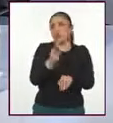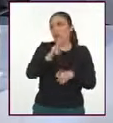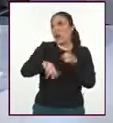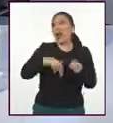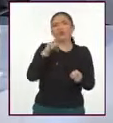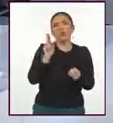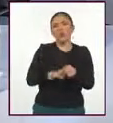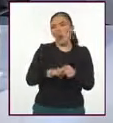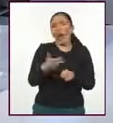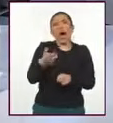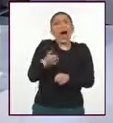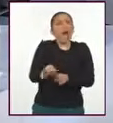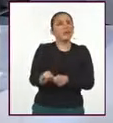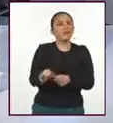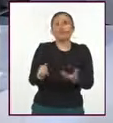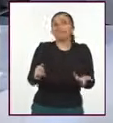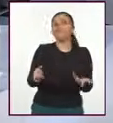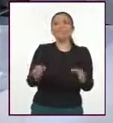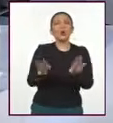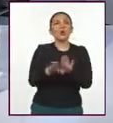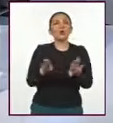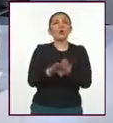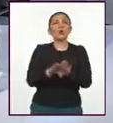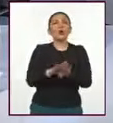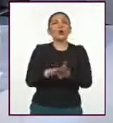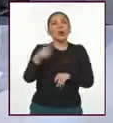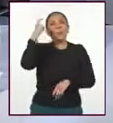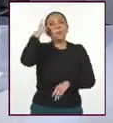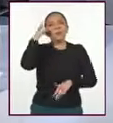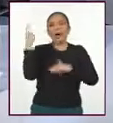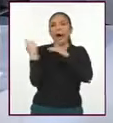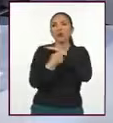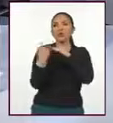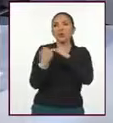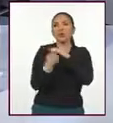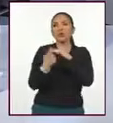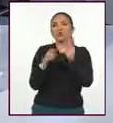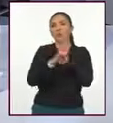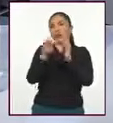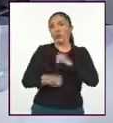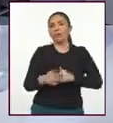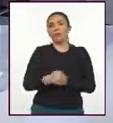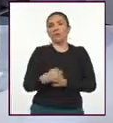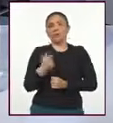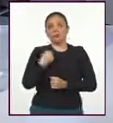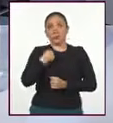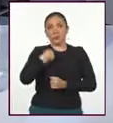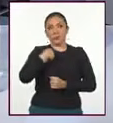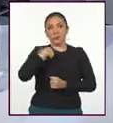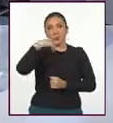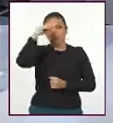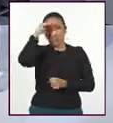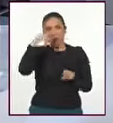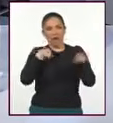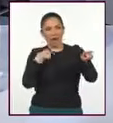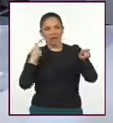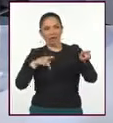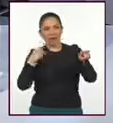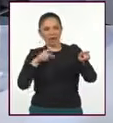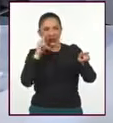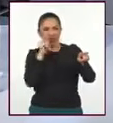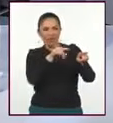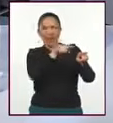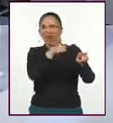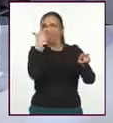pues, realmente pues, lo hacemos en automático, podríamos decir. No es que uno vea a alguien y diga, no, pues que lo voy a ver feo porque, no sé, claro,